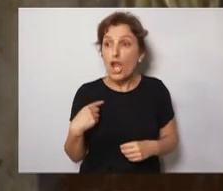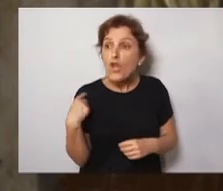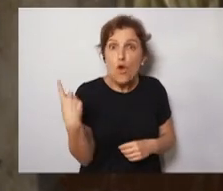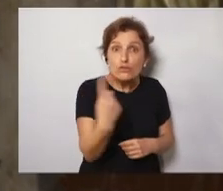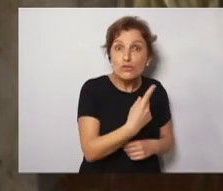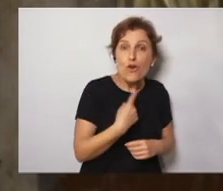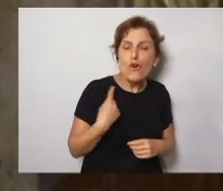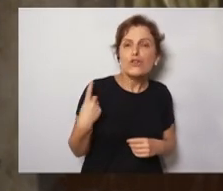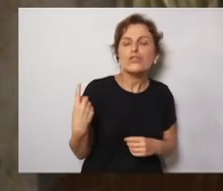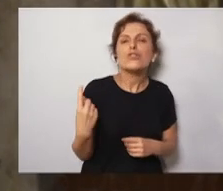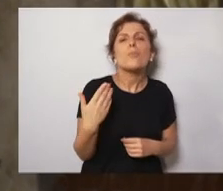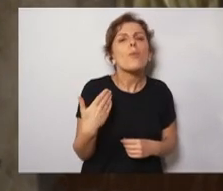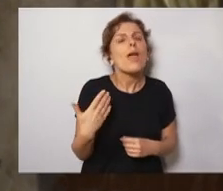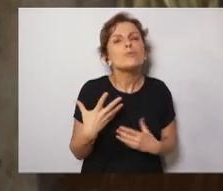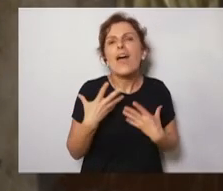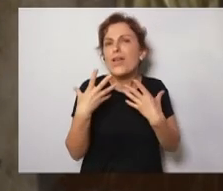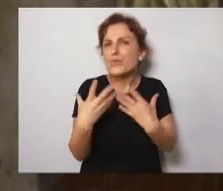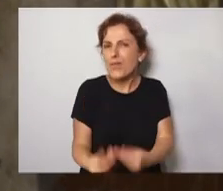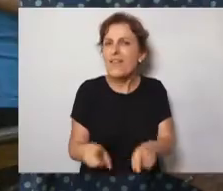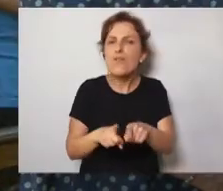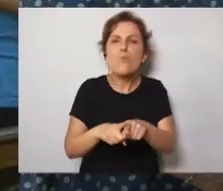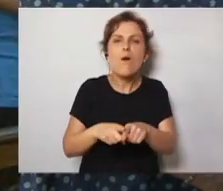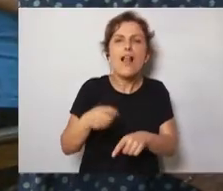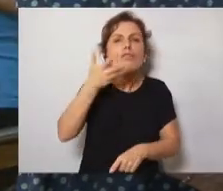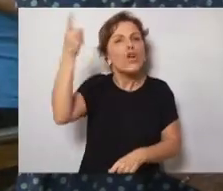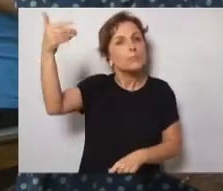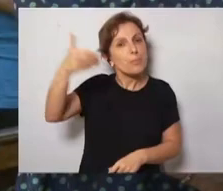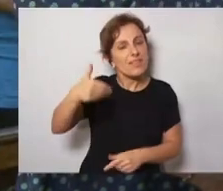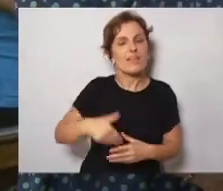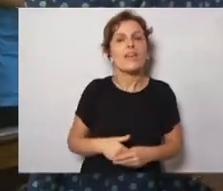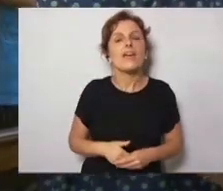nosotros el reflejo del padre celestial oremos